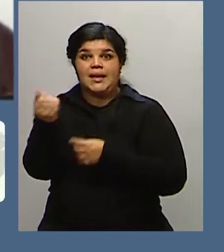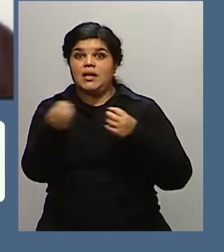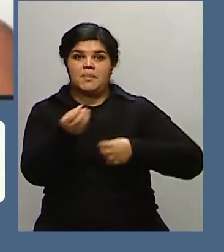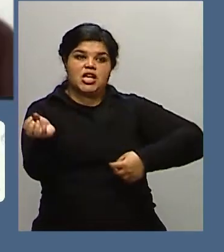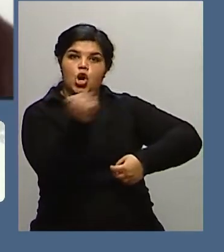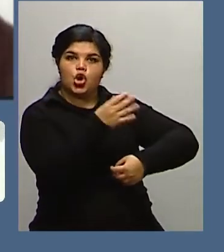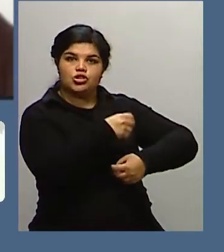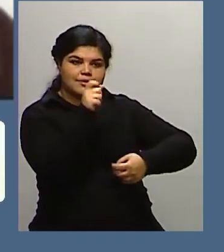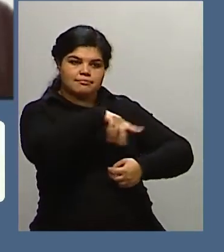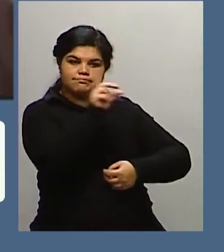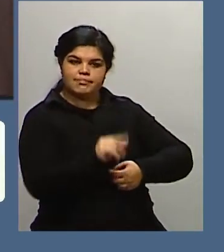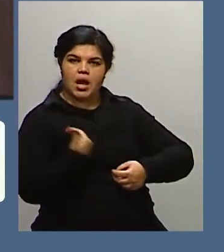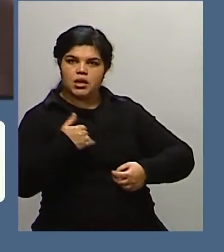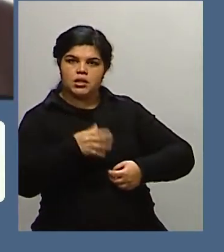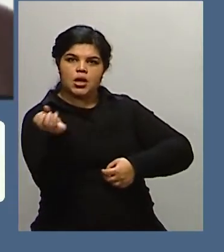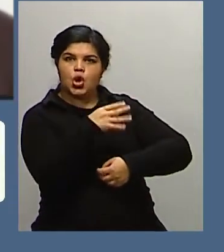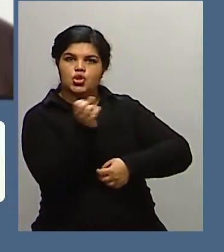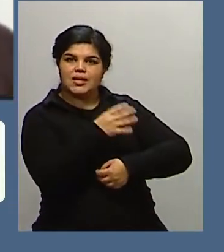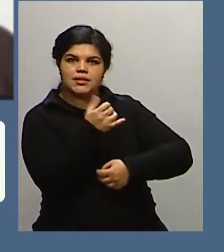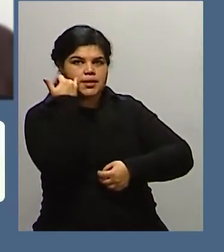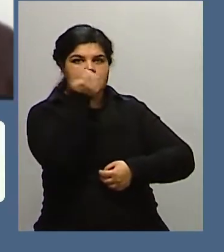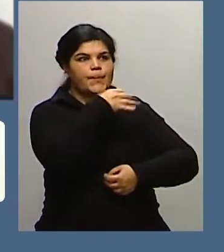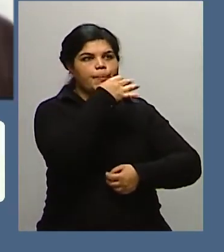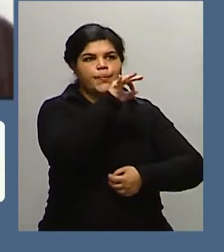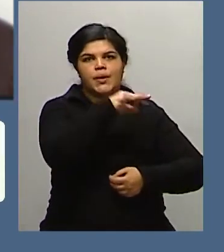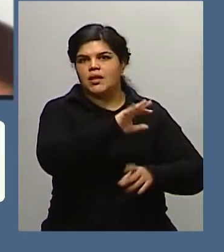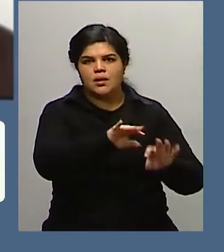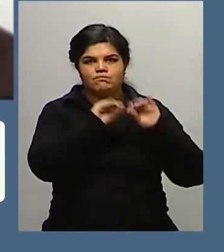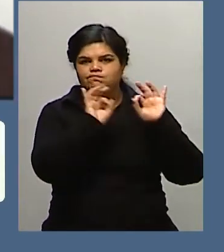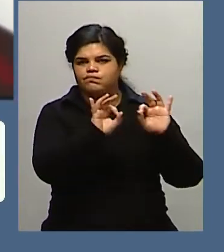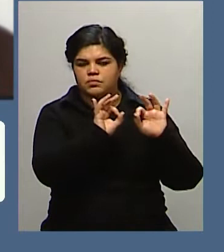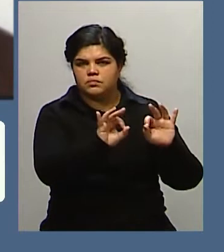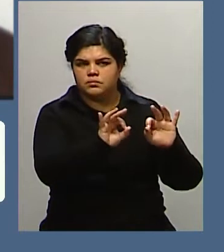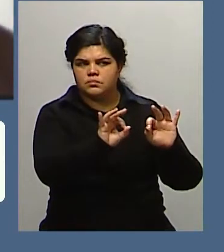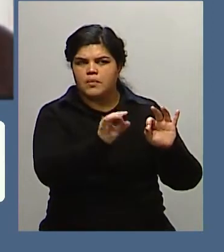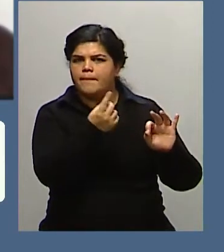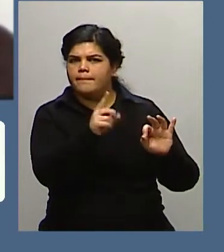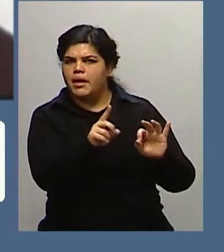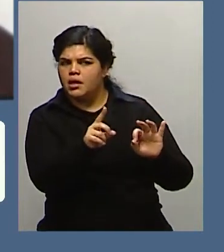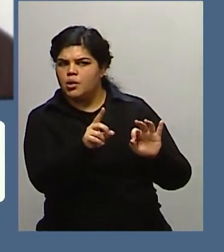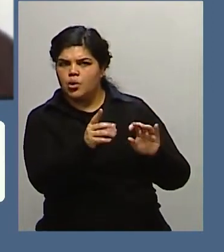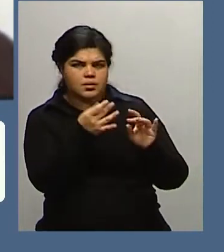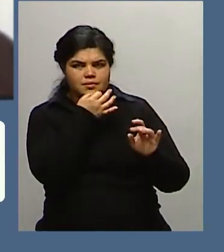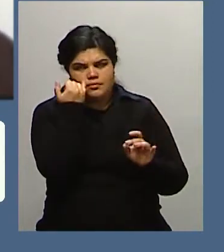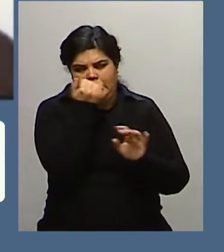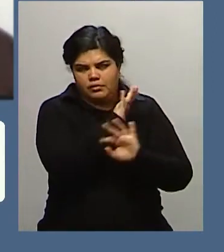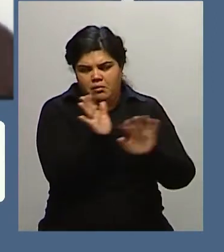hubiese sido si hubiéramos tenido otro calendario agrícola, ¿no? Claro. Pero hay incertidumbre ahora sobre qué pasa un poco